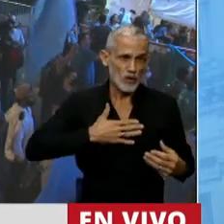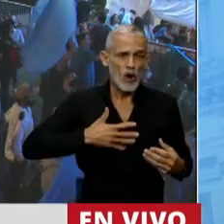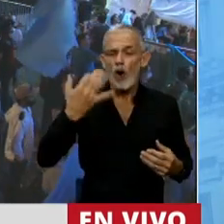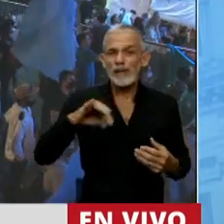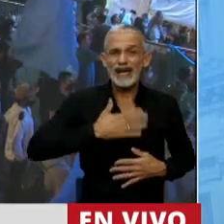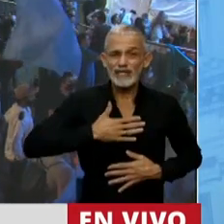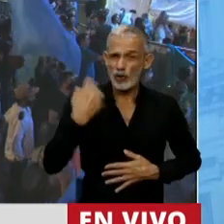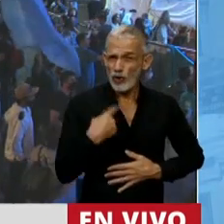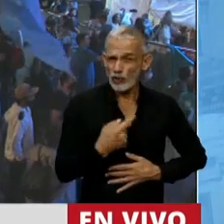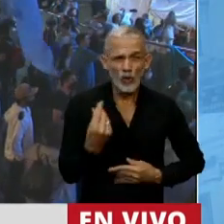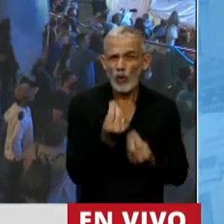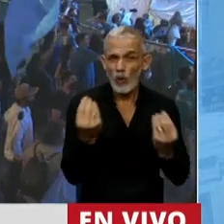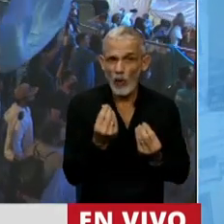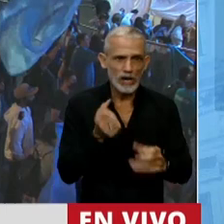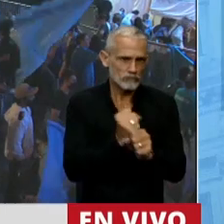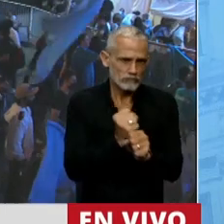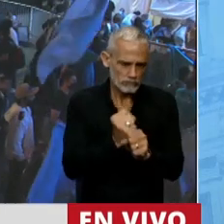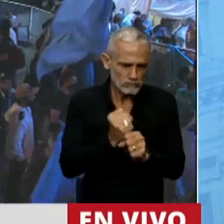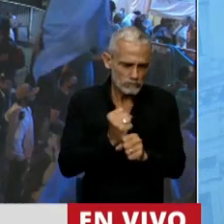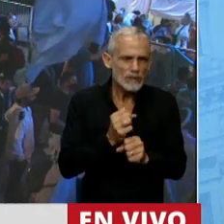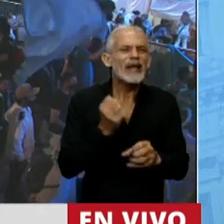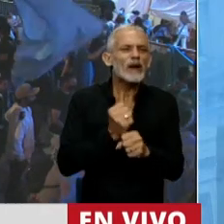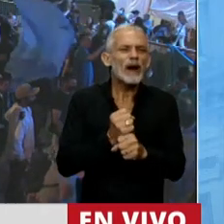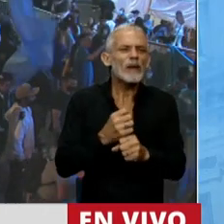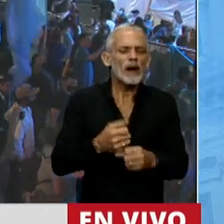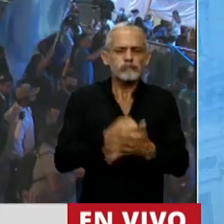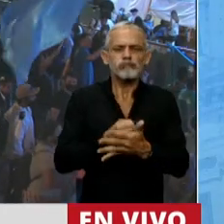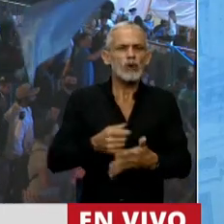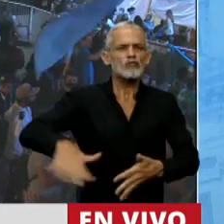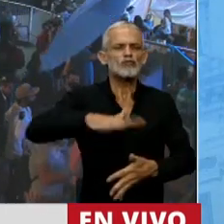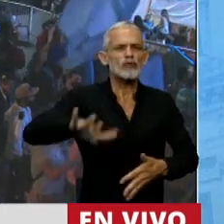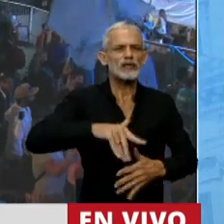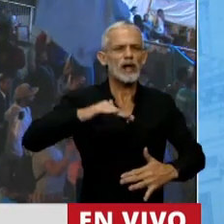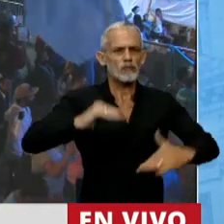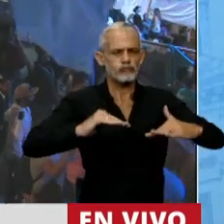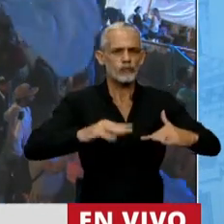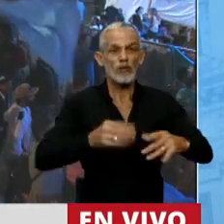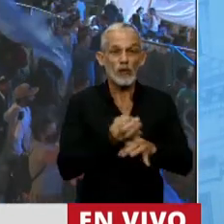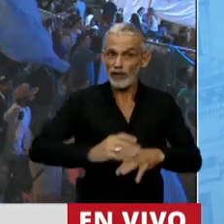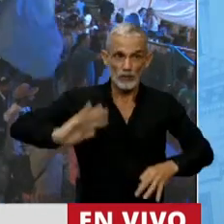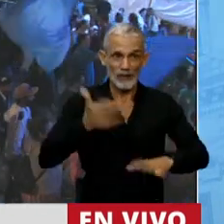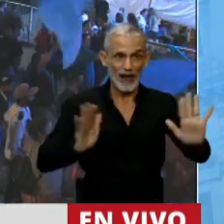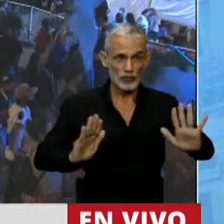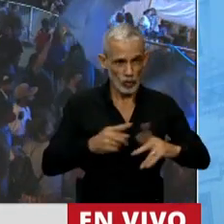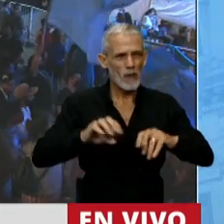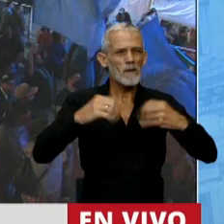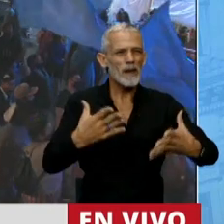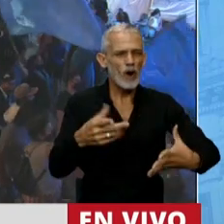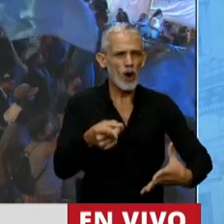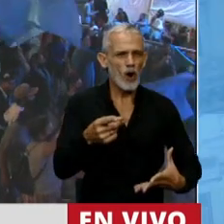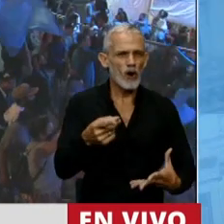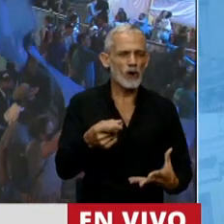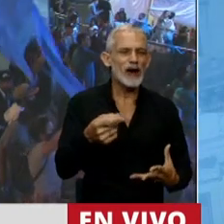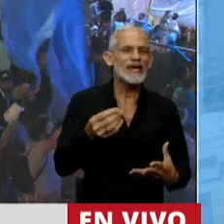deber debe ser el trabajar por una sociedad más justa, por una educación para todos, por mejor